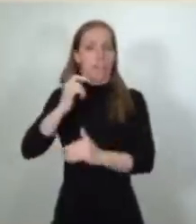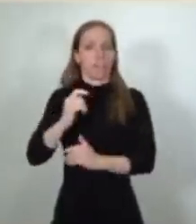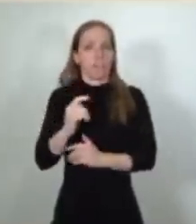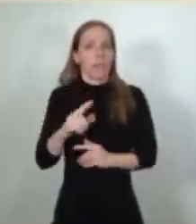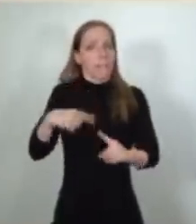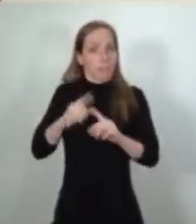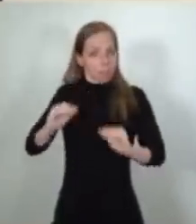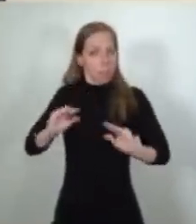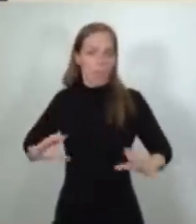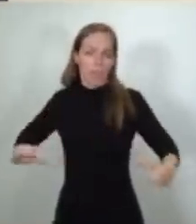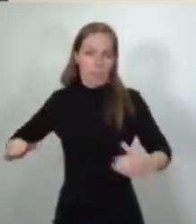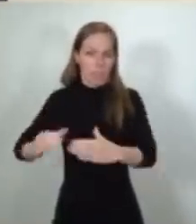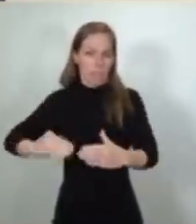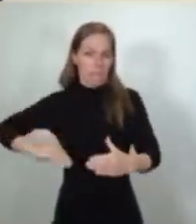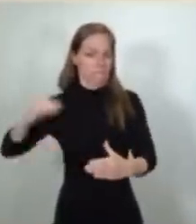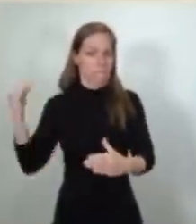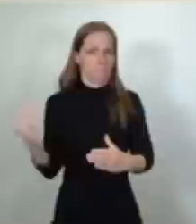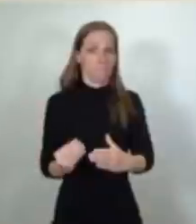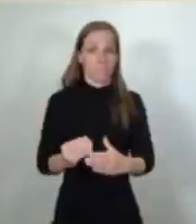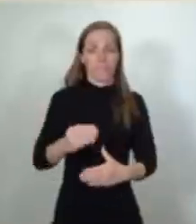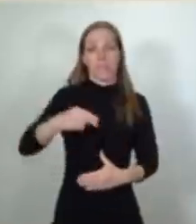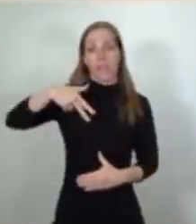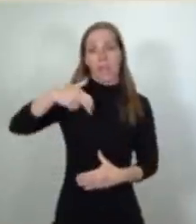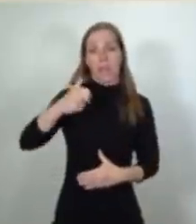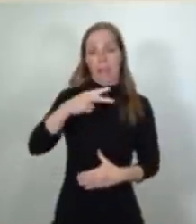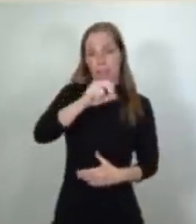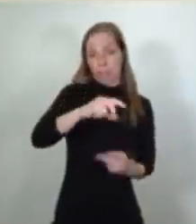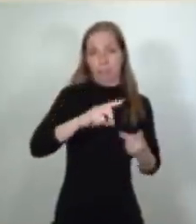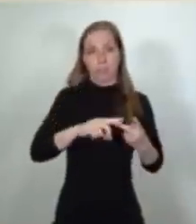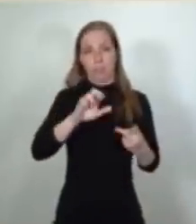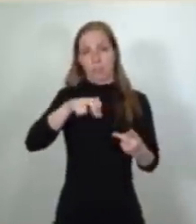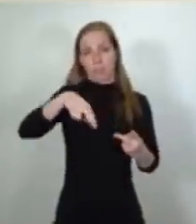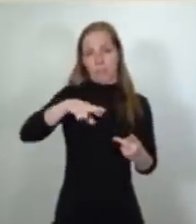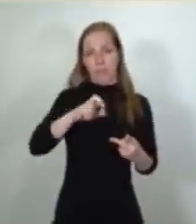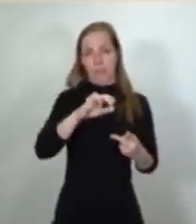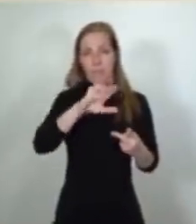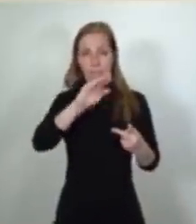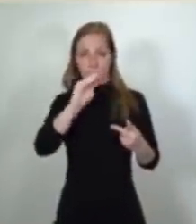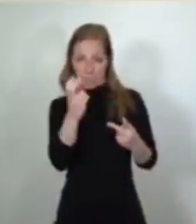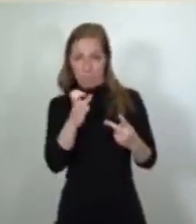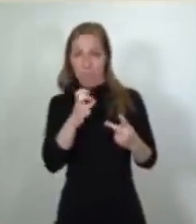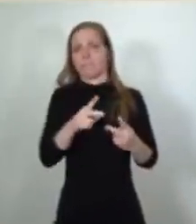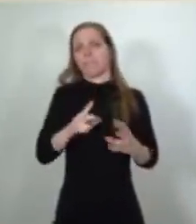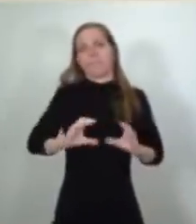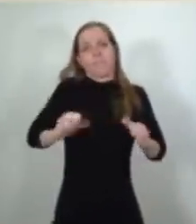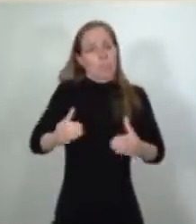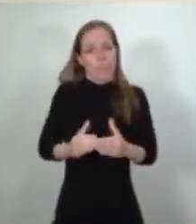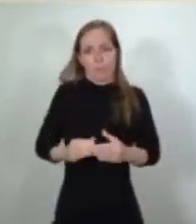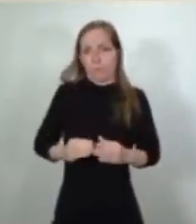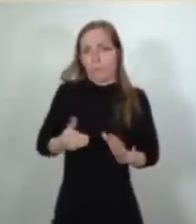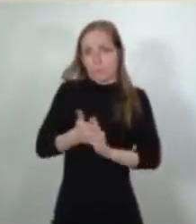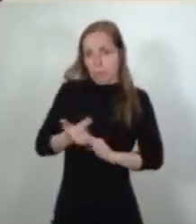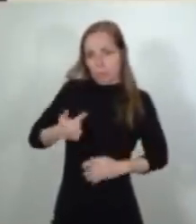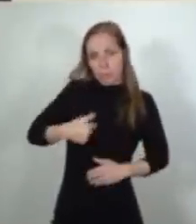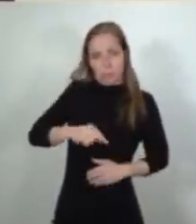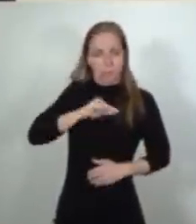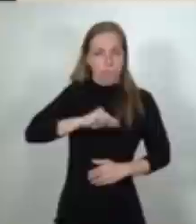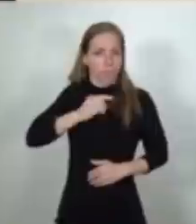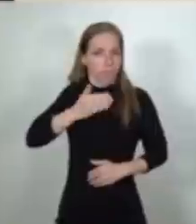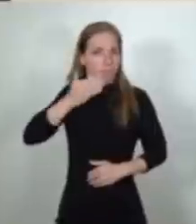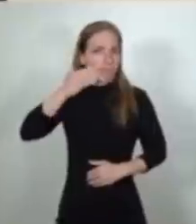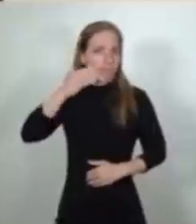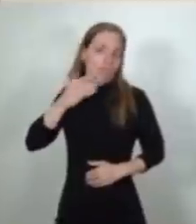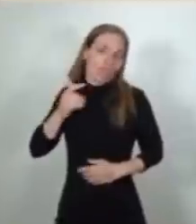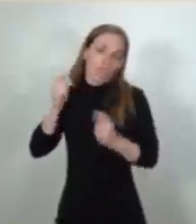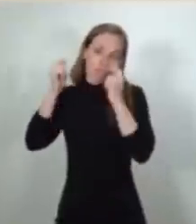equipo con Nacho Álvarez, con Enrique Santiago. Así que un inmenso honor, compañera. Y un